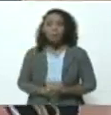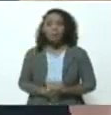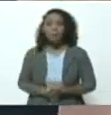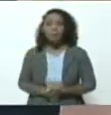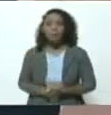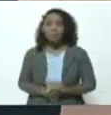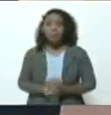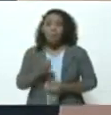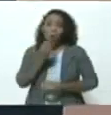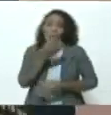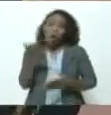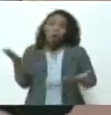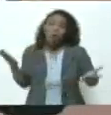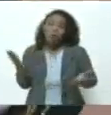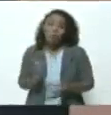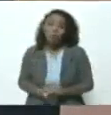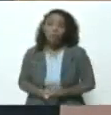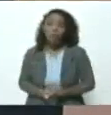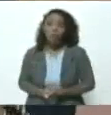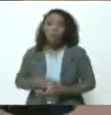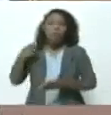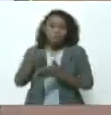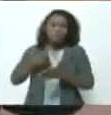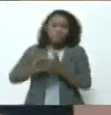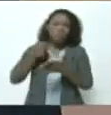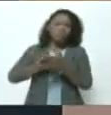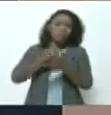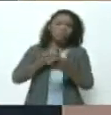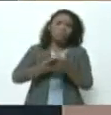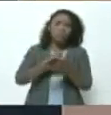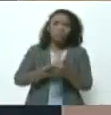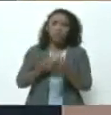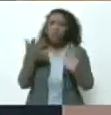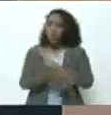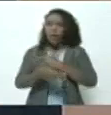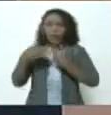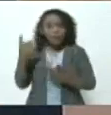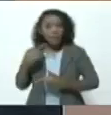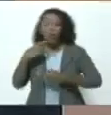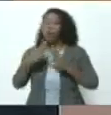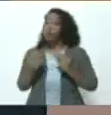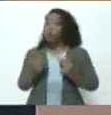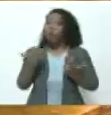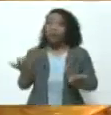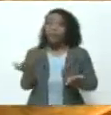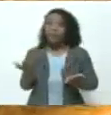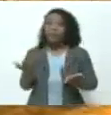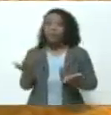y que bueno, lucha esta batalla, sobrevive a ella,